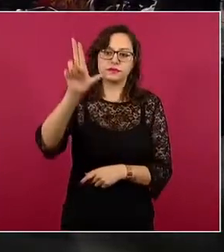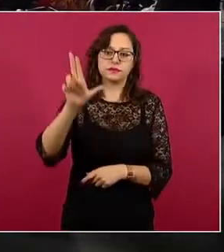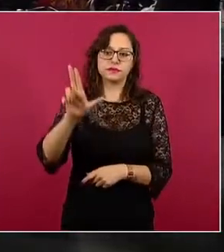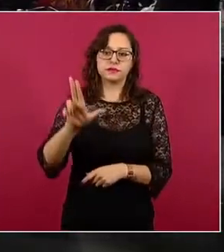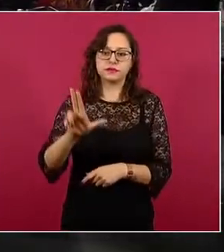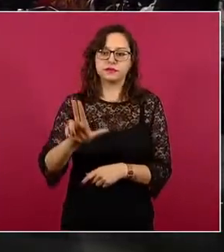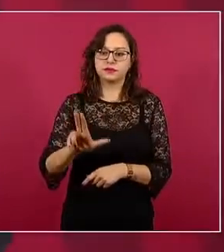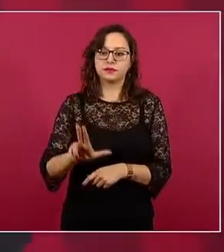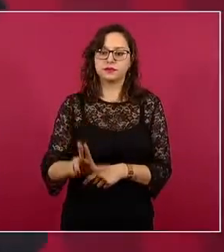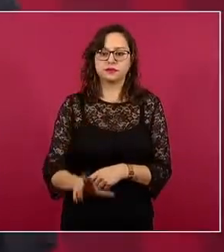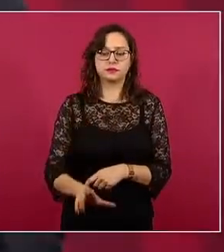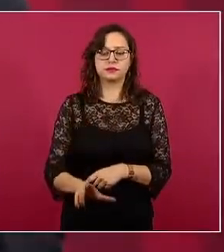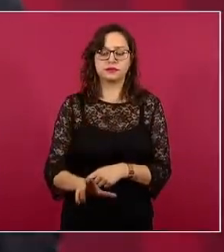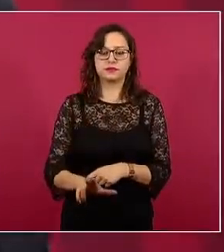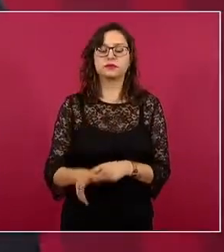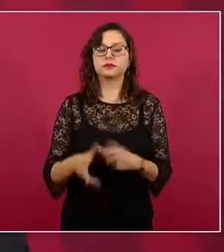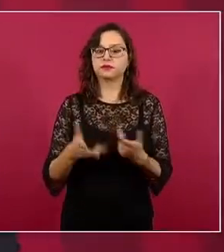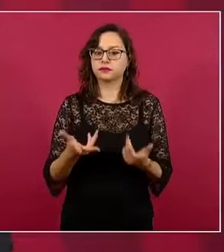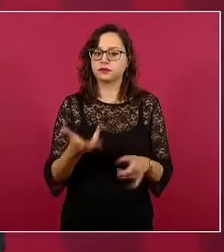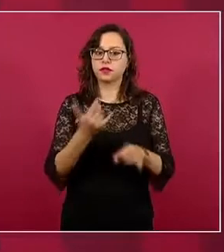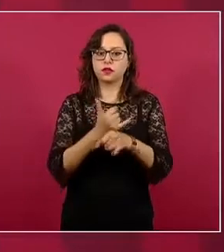sobre el avance